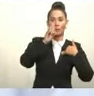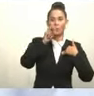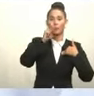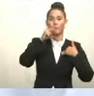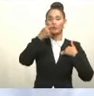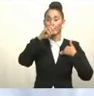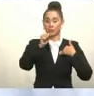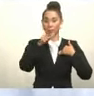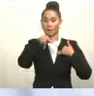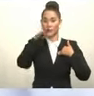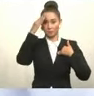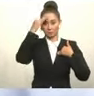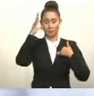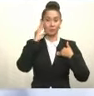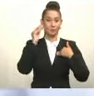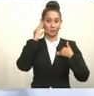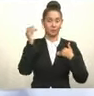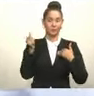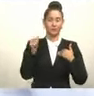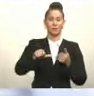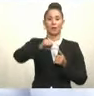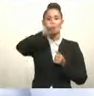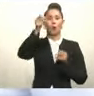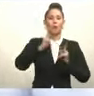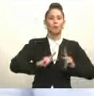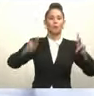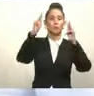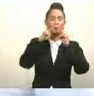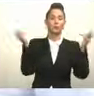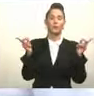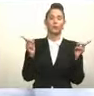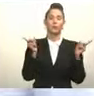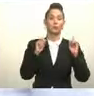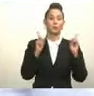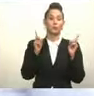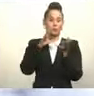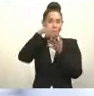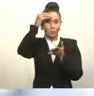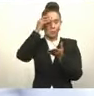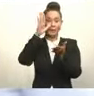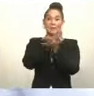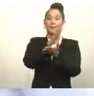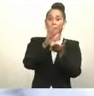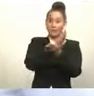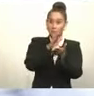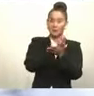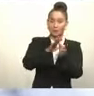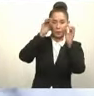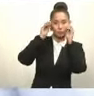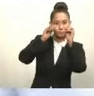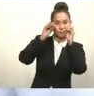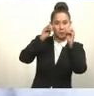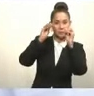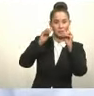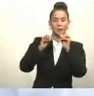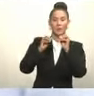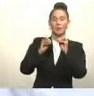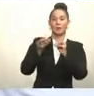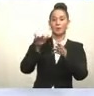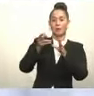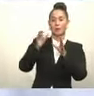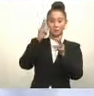La Cátedra de Educación Vial, porque es en la escuela que vamos a enseñar a los ciudadanos a no cruzar el semáforo en rojo